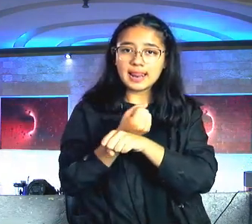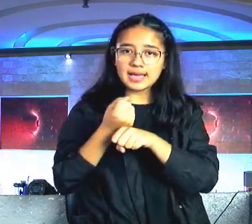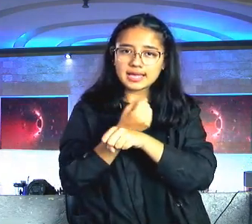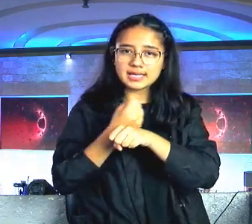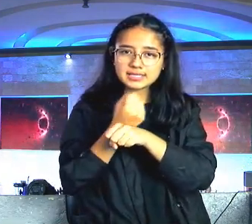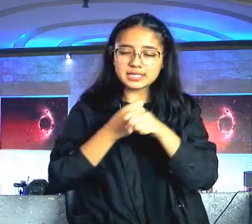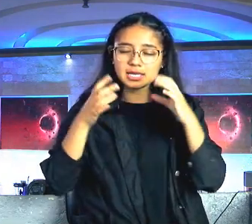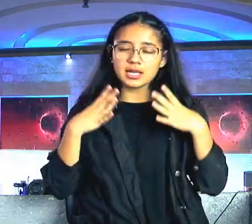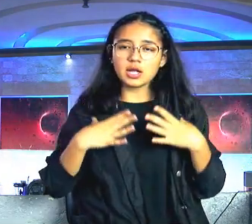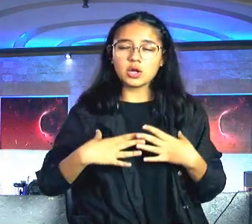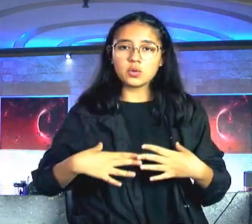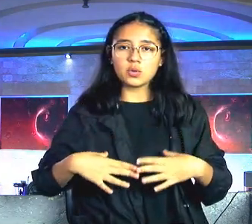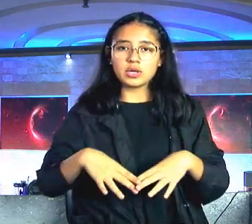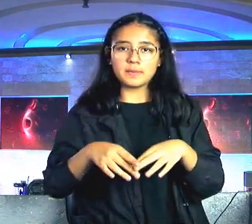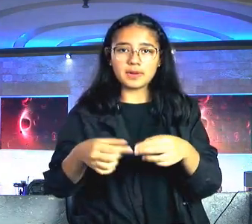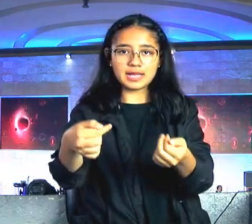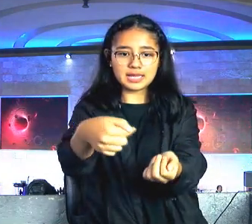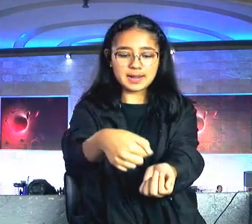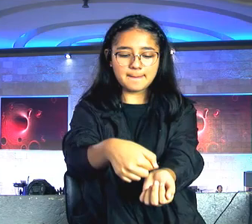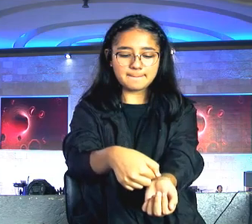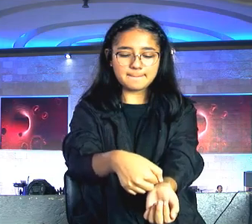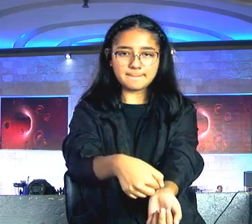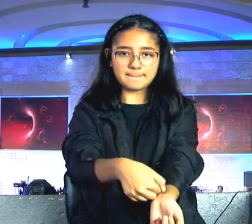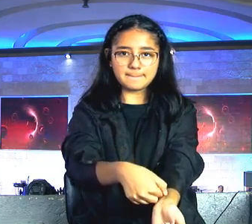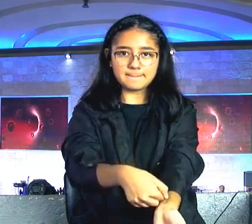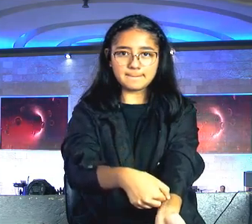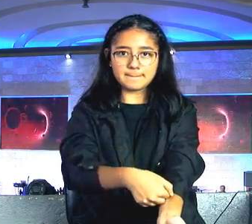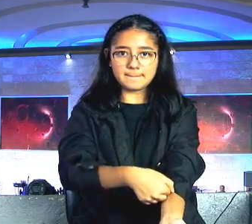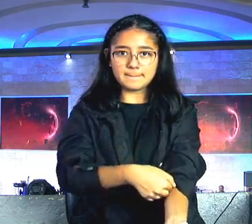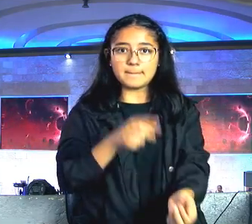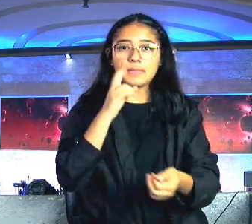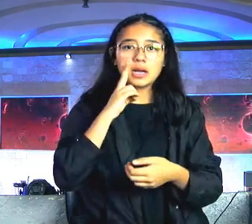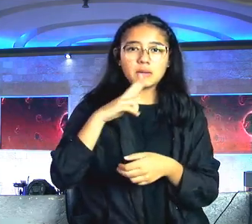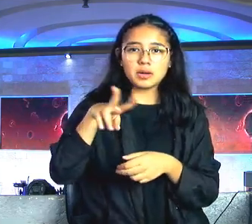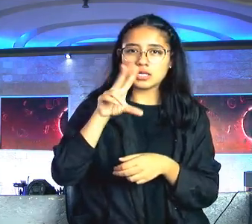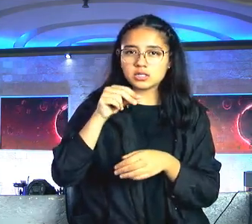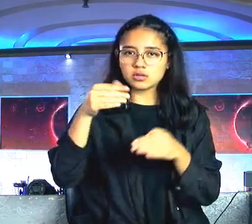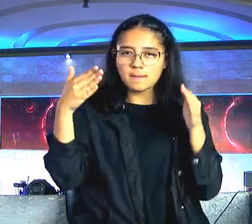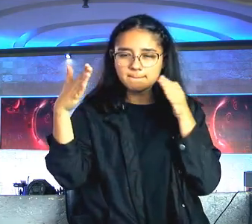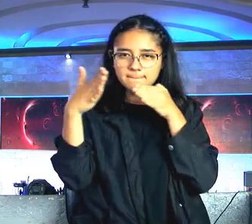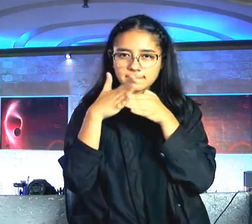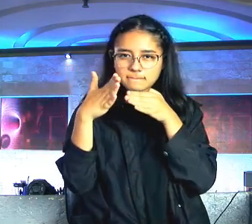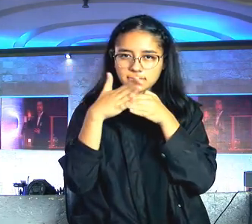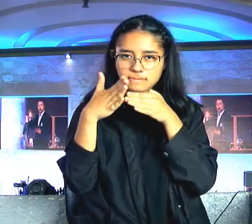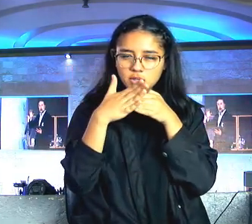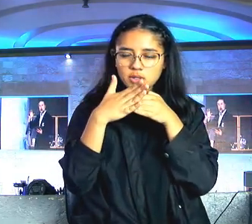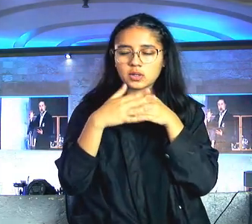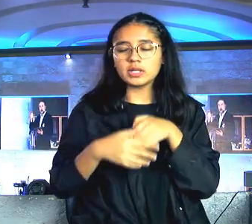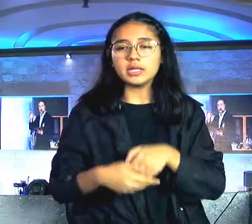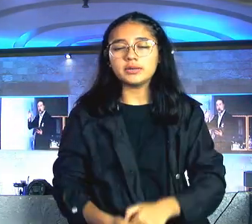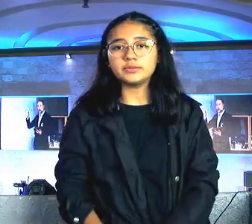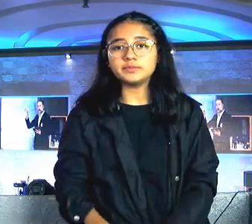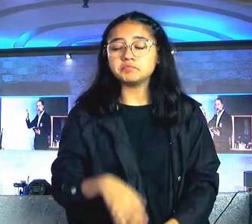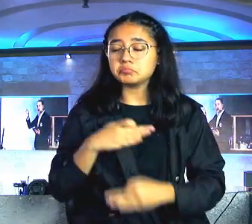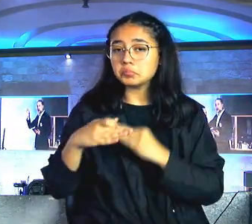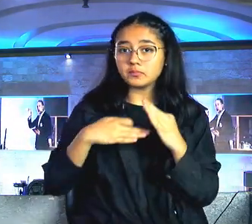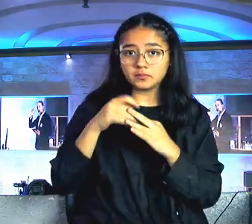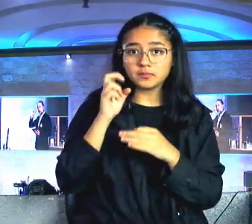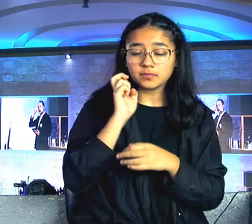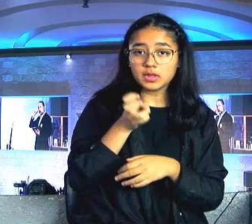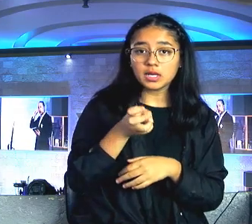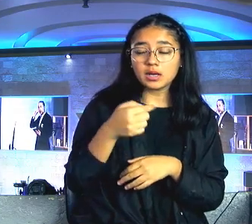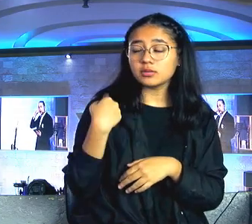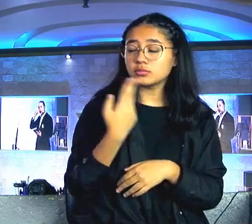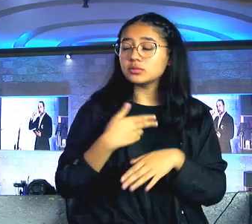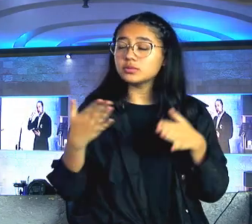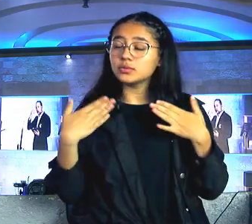te meten un catéter para ver si no hay ningún bloqueo o algún coágulo. Todo eso nos